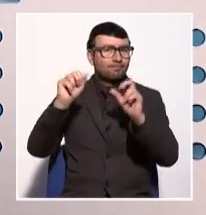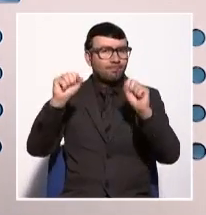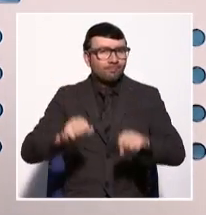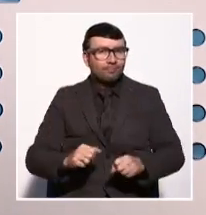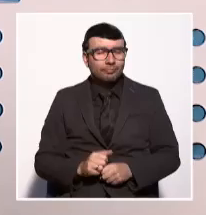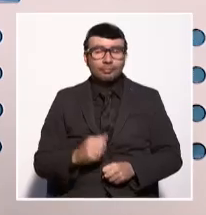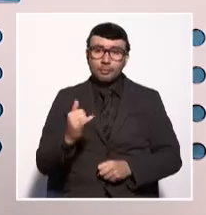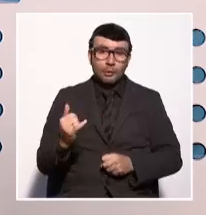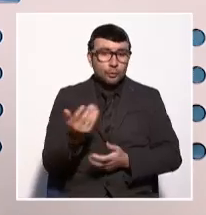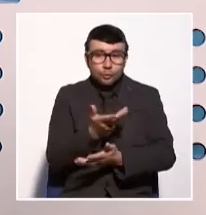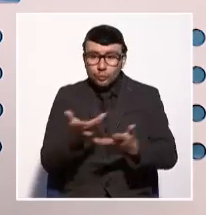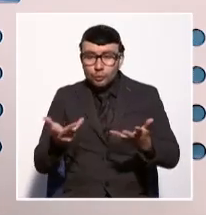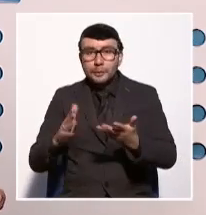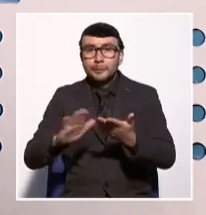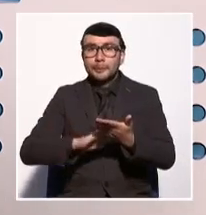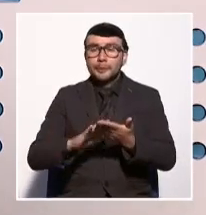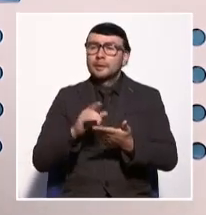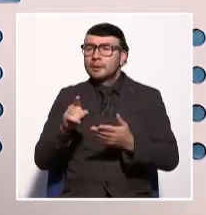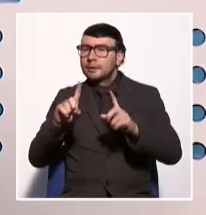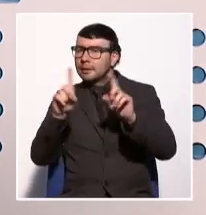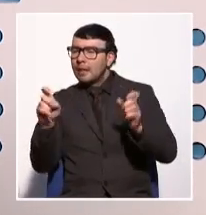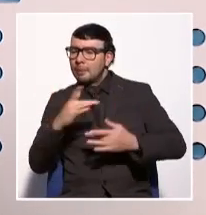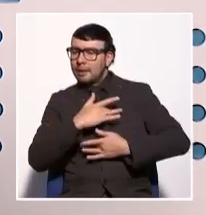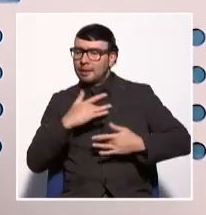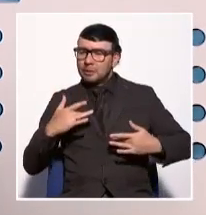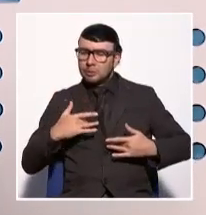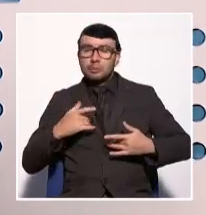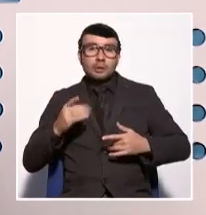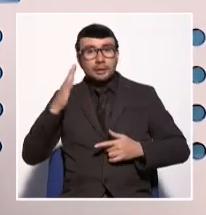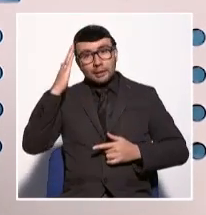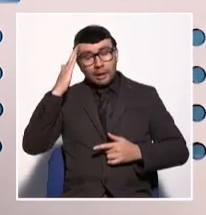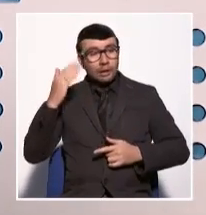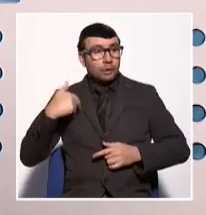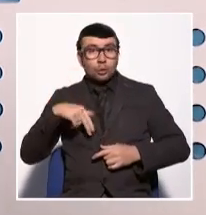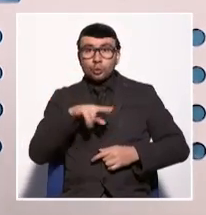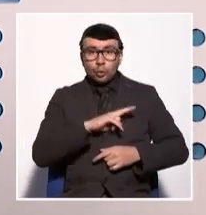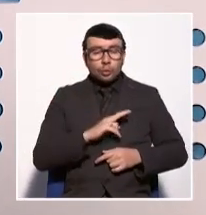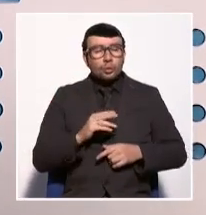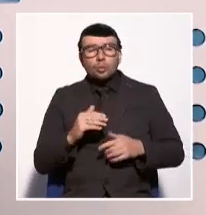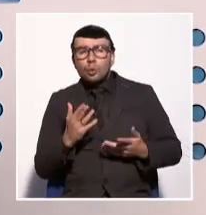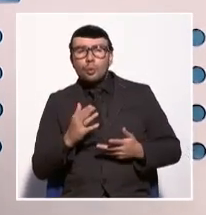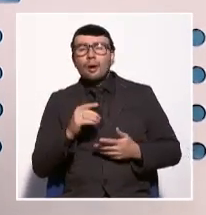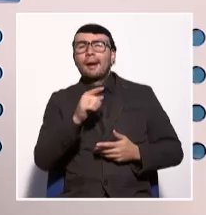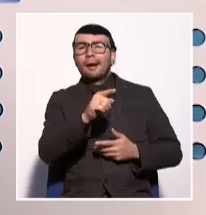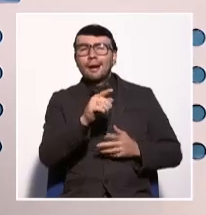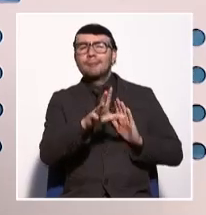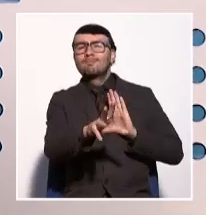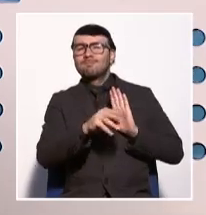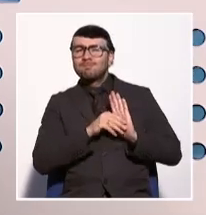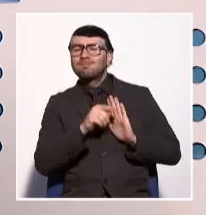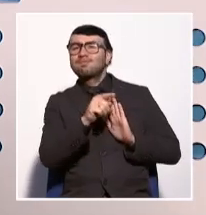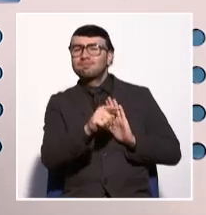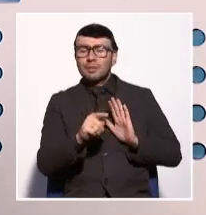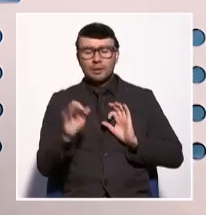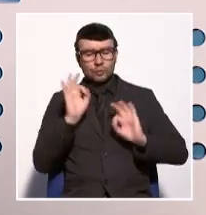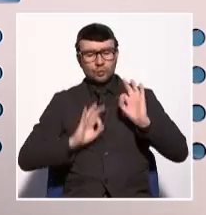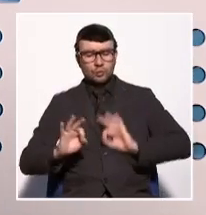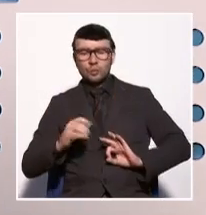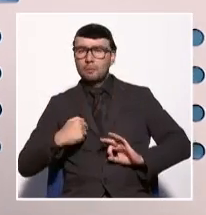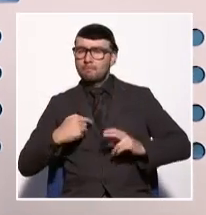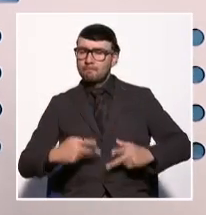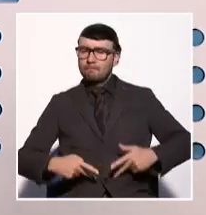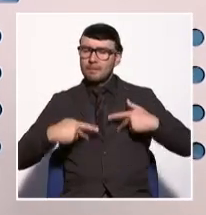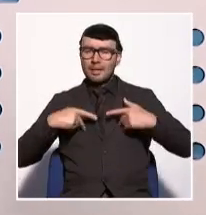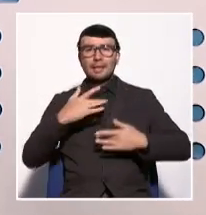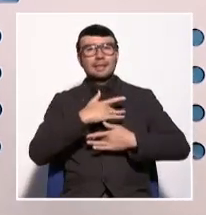preguntas en materia de salud y desde luego pues la preparación que debemos nosotros escuchándolos para mejorar nuestras condiciones de vida